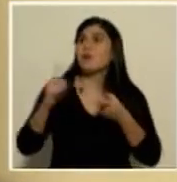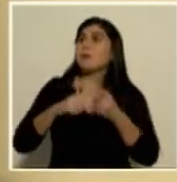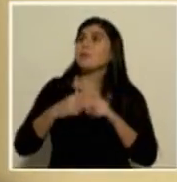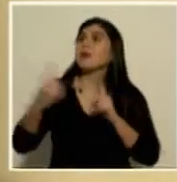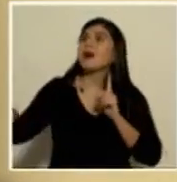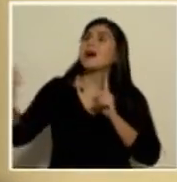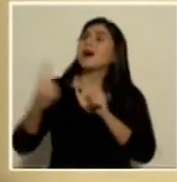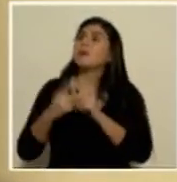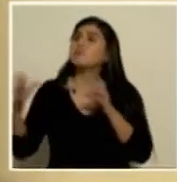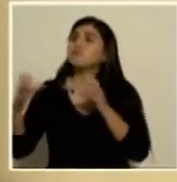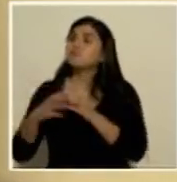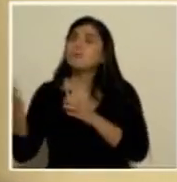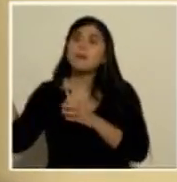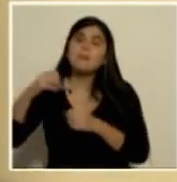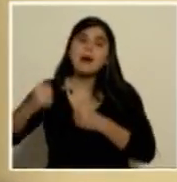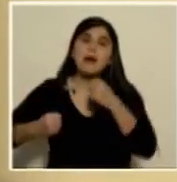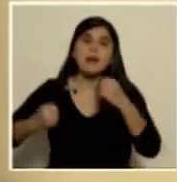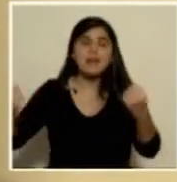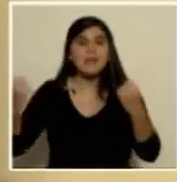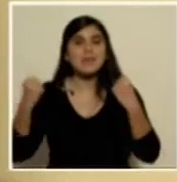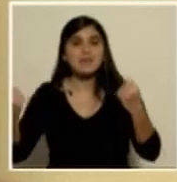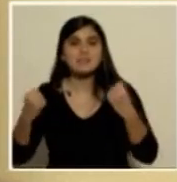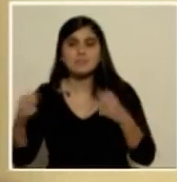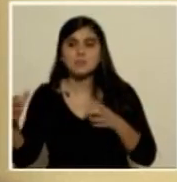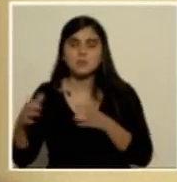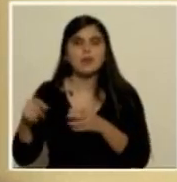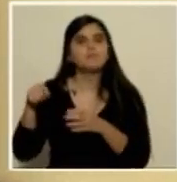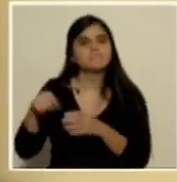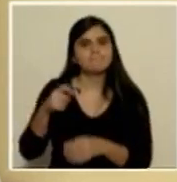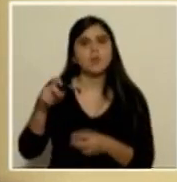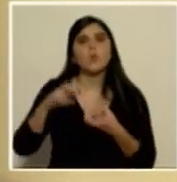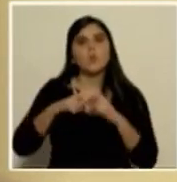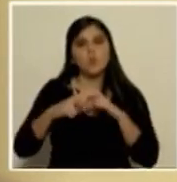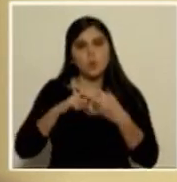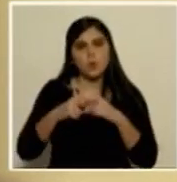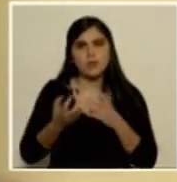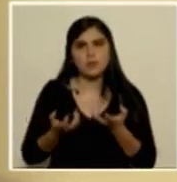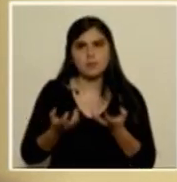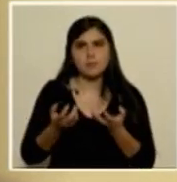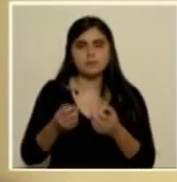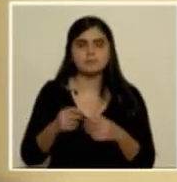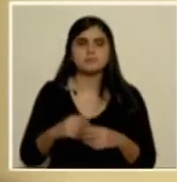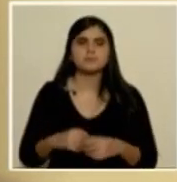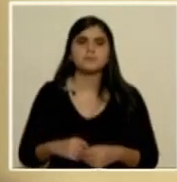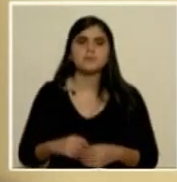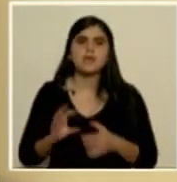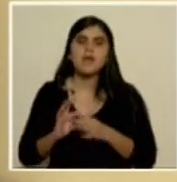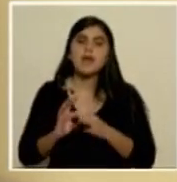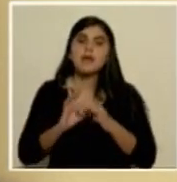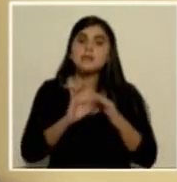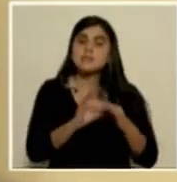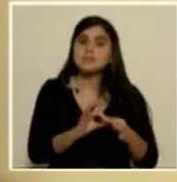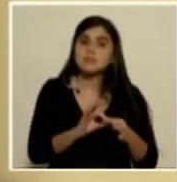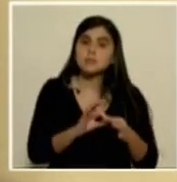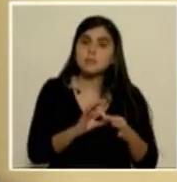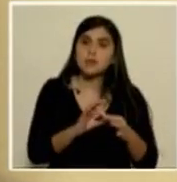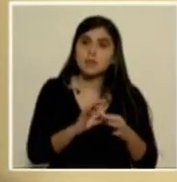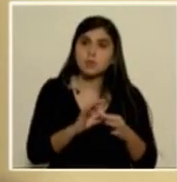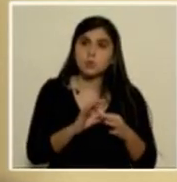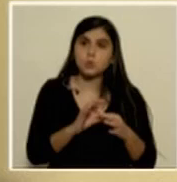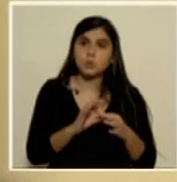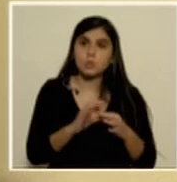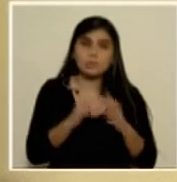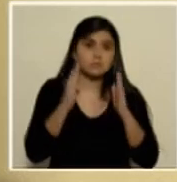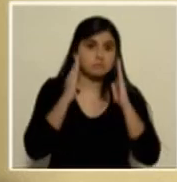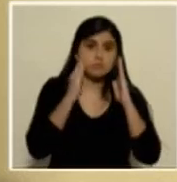entonces se unen para hacer ese tipo de ejercicios, ahí sí hay un problema importante. Y con respecto a los casos en que no haya atención por parte